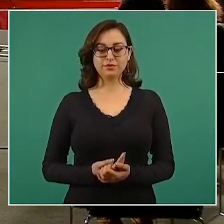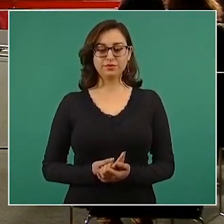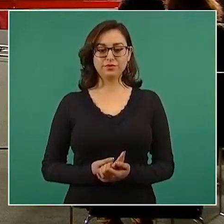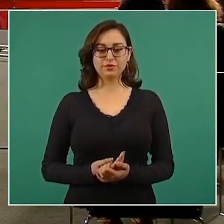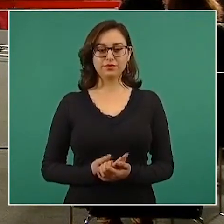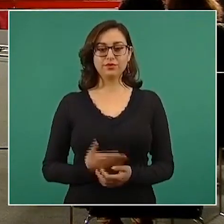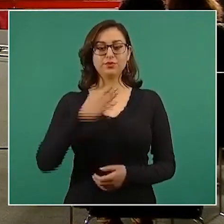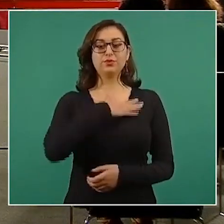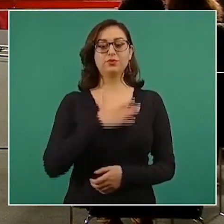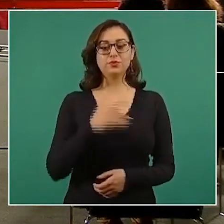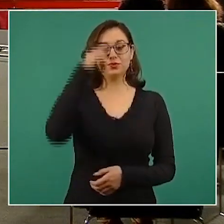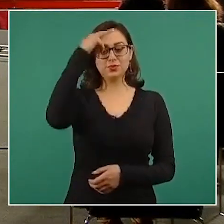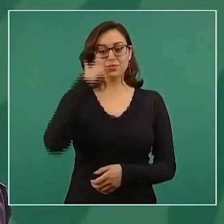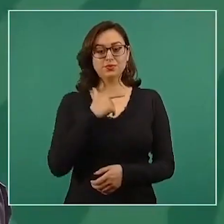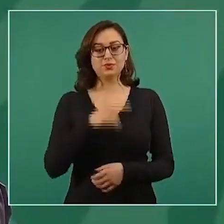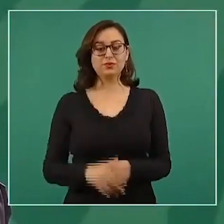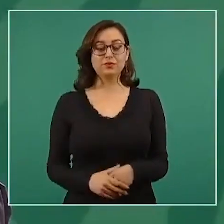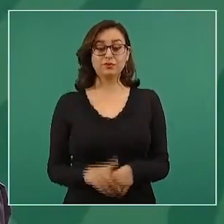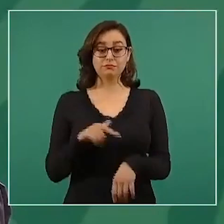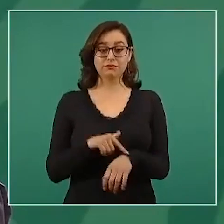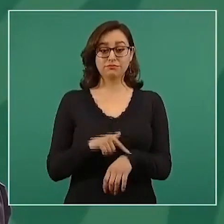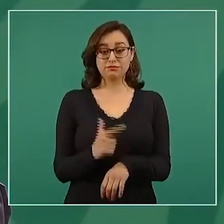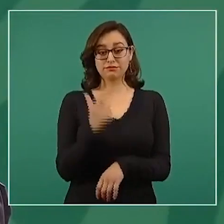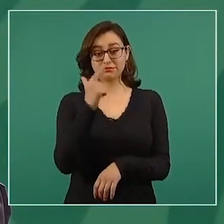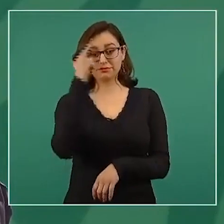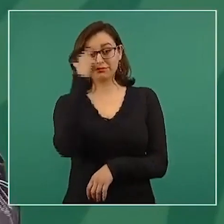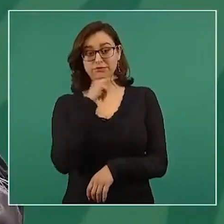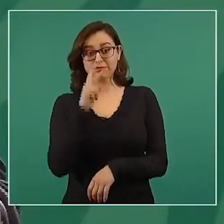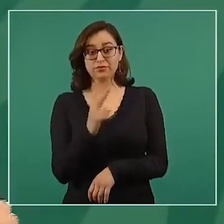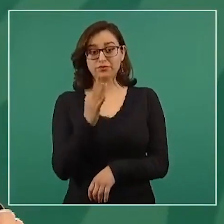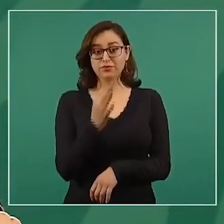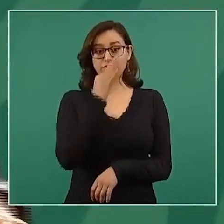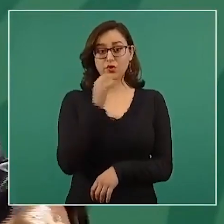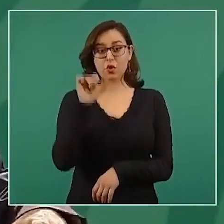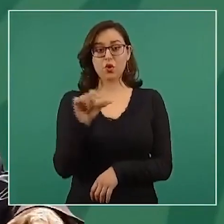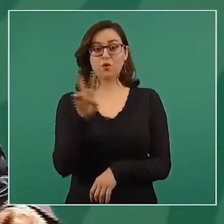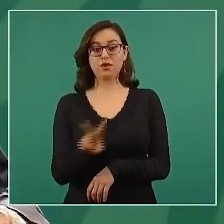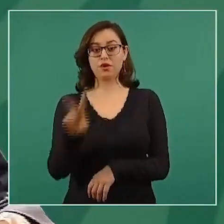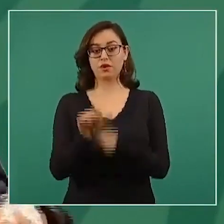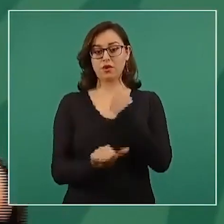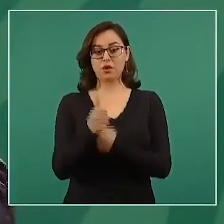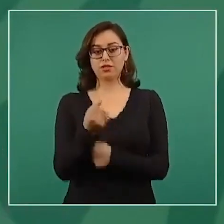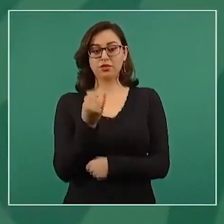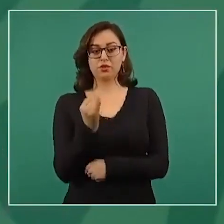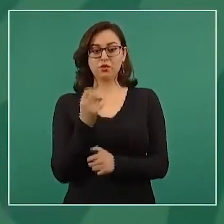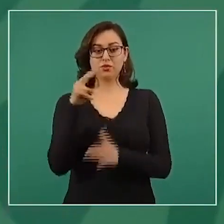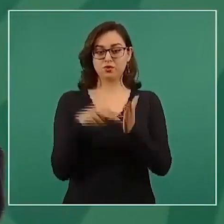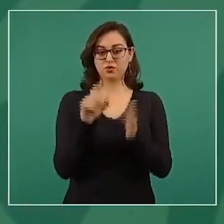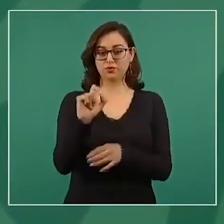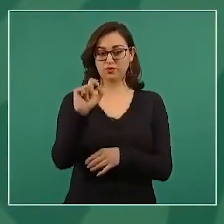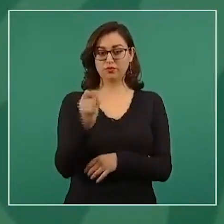Muy buenas noches. Son las 19:02 del viernes 11 de junio de